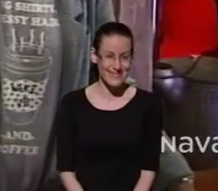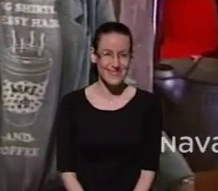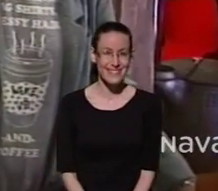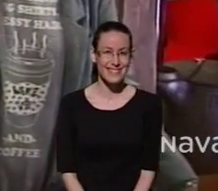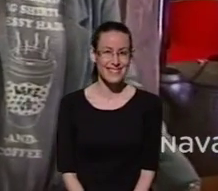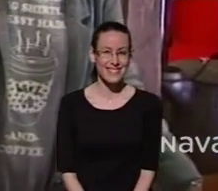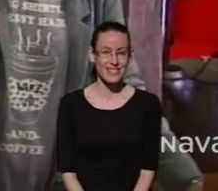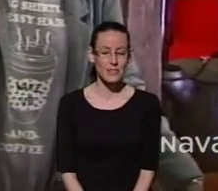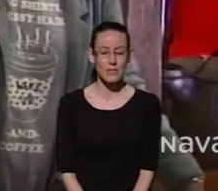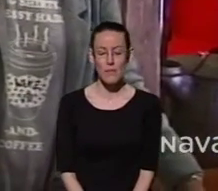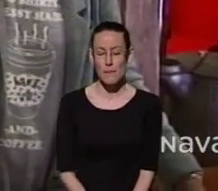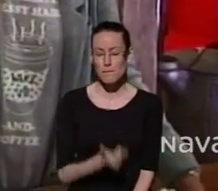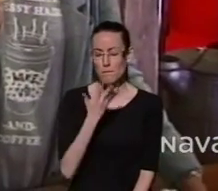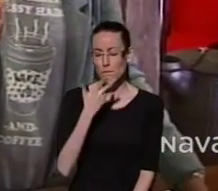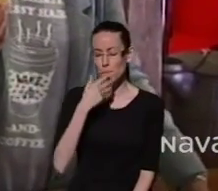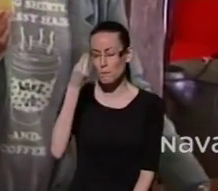¿eh?